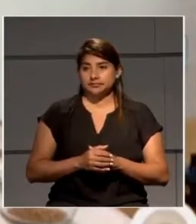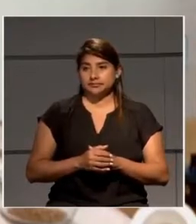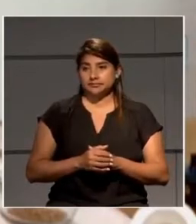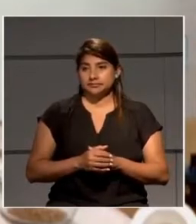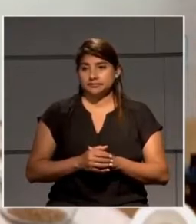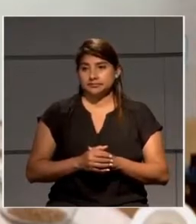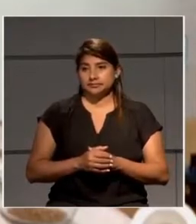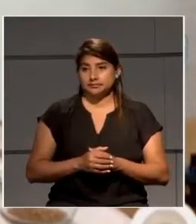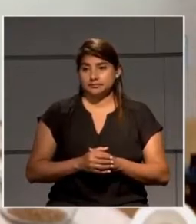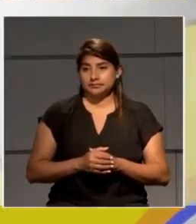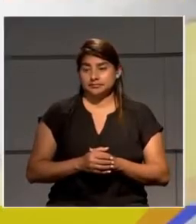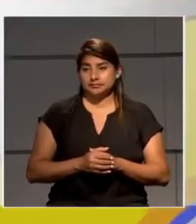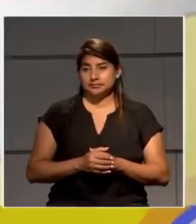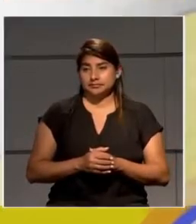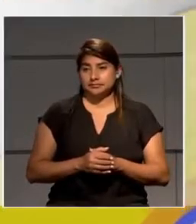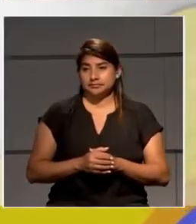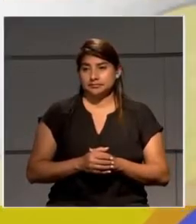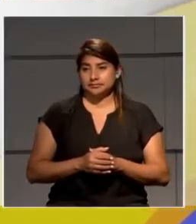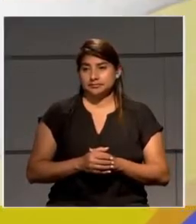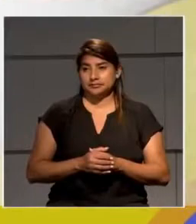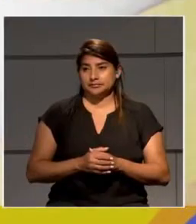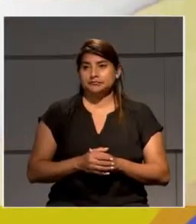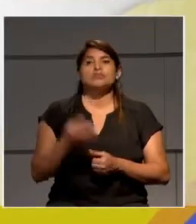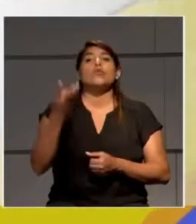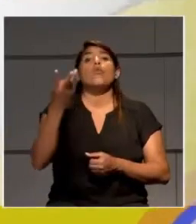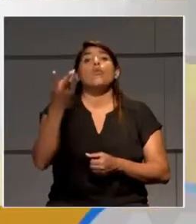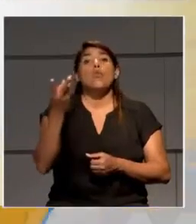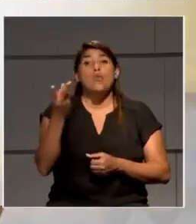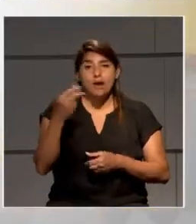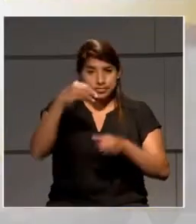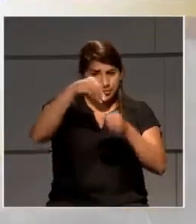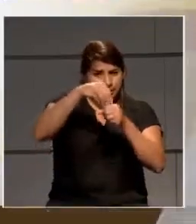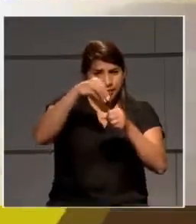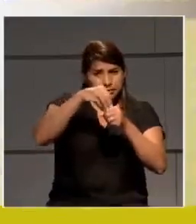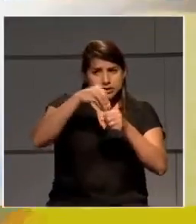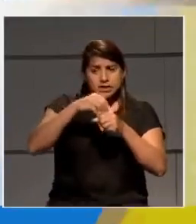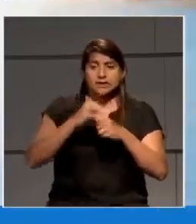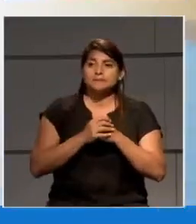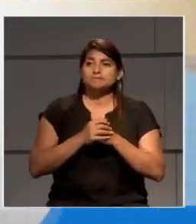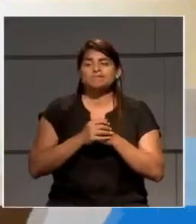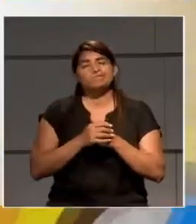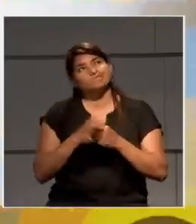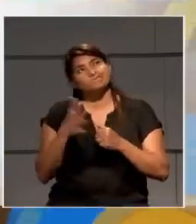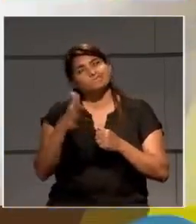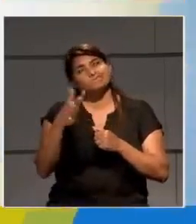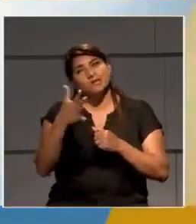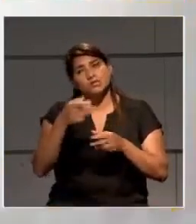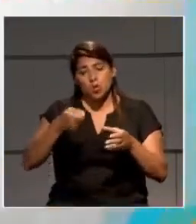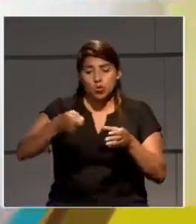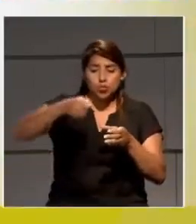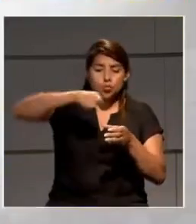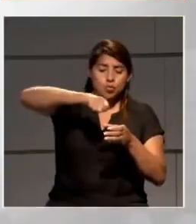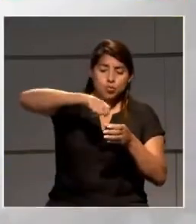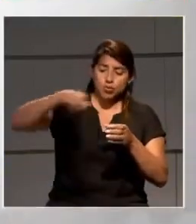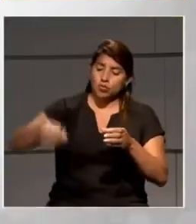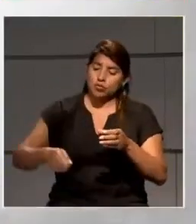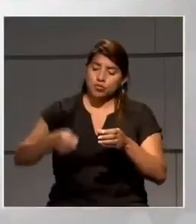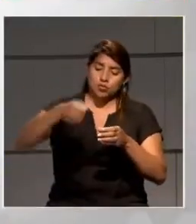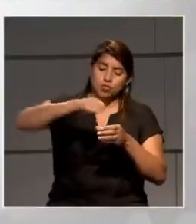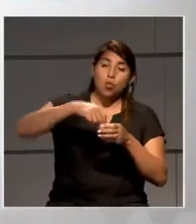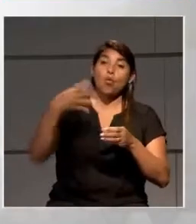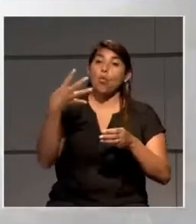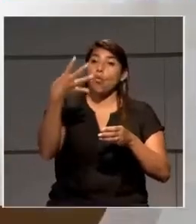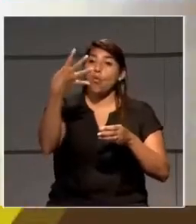recogiendo lentejas. ¿Pluk, cuántas? Ajá, como cucharaditas, no sé, unas